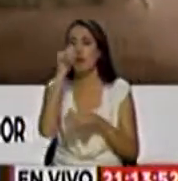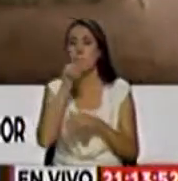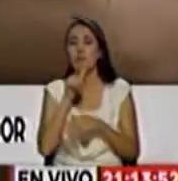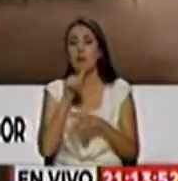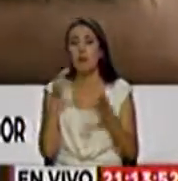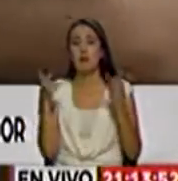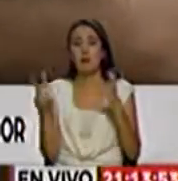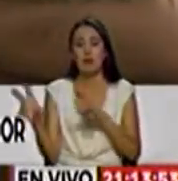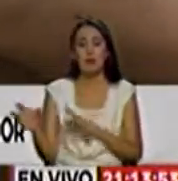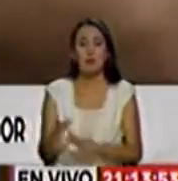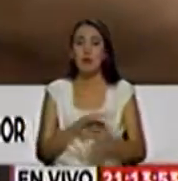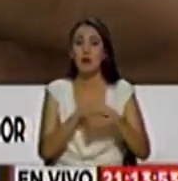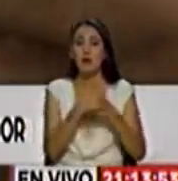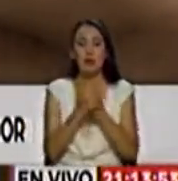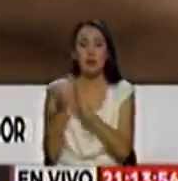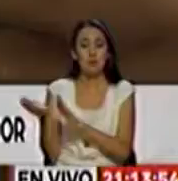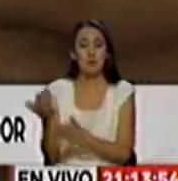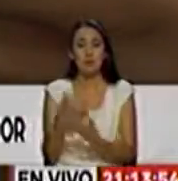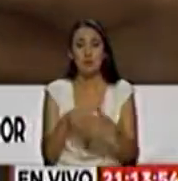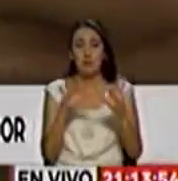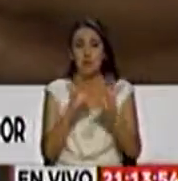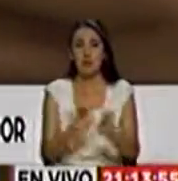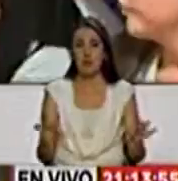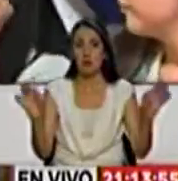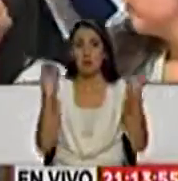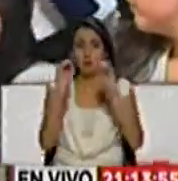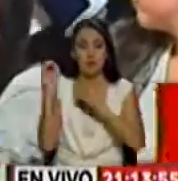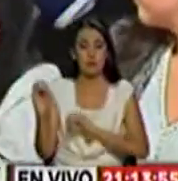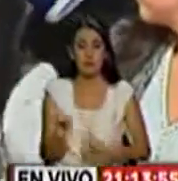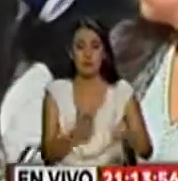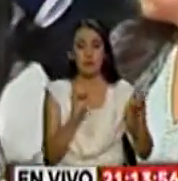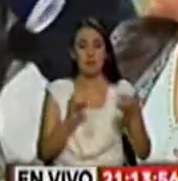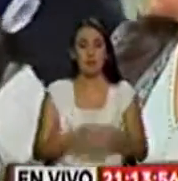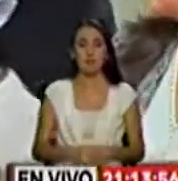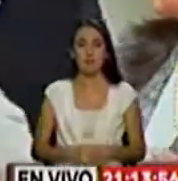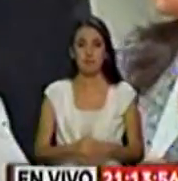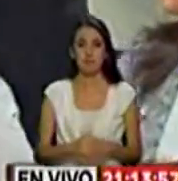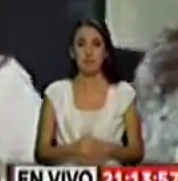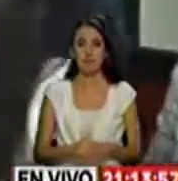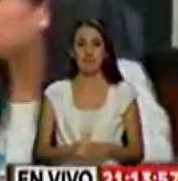justificado, lavado de activos y delincuencia organizada. Javier Ceballos, Telediario.